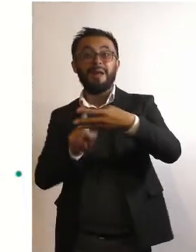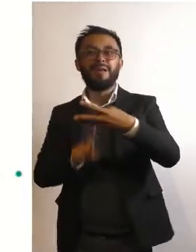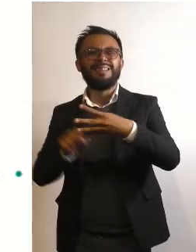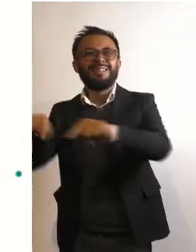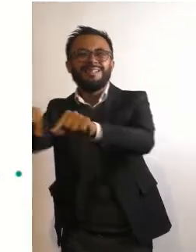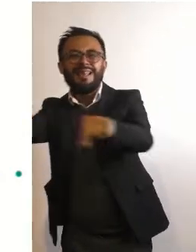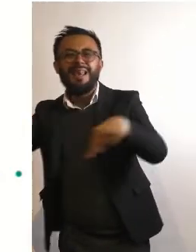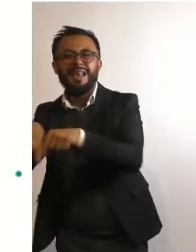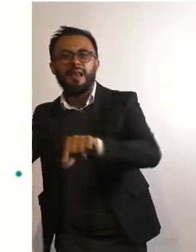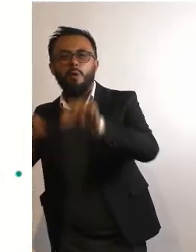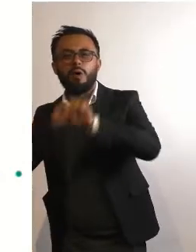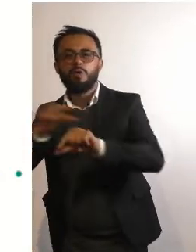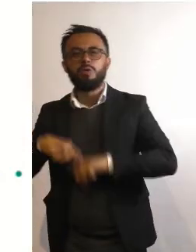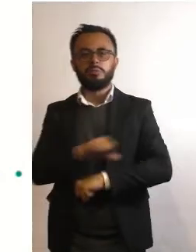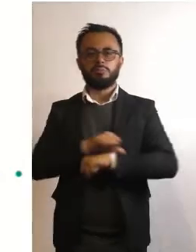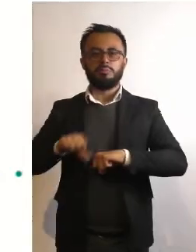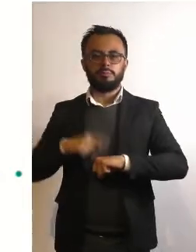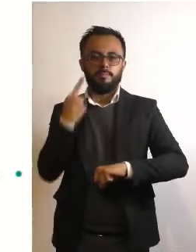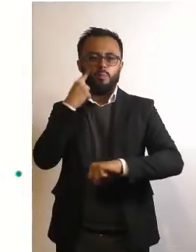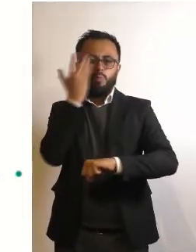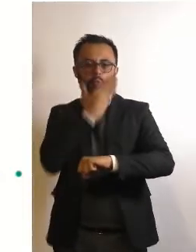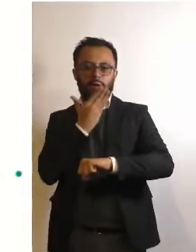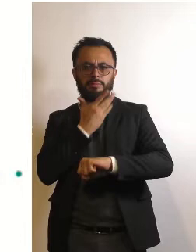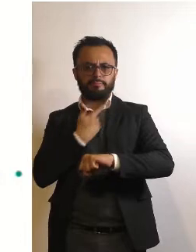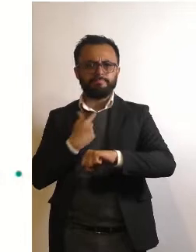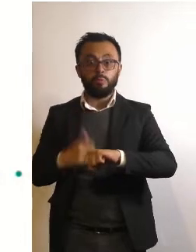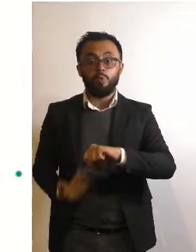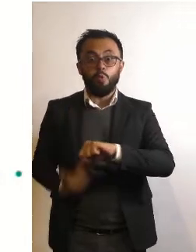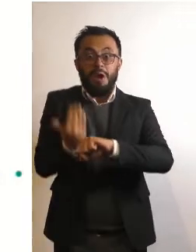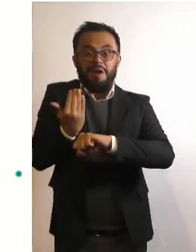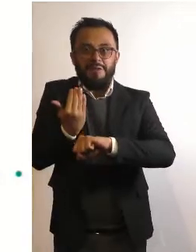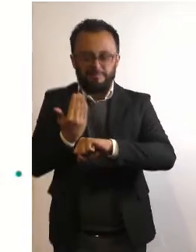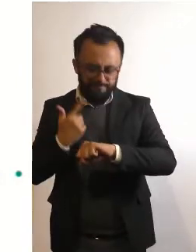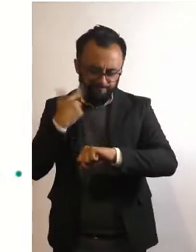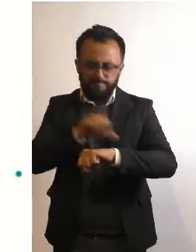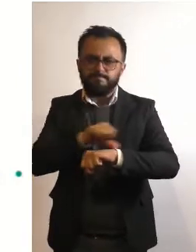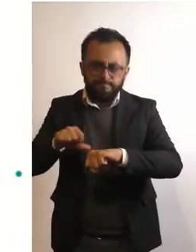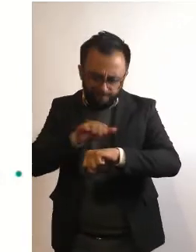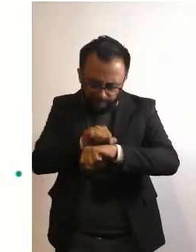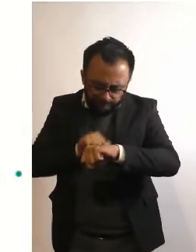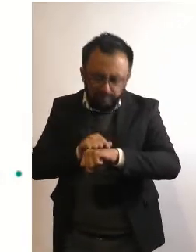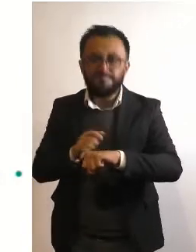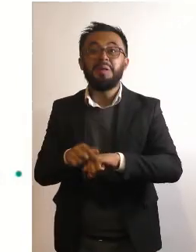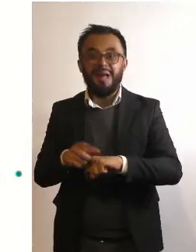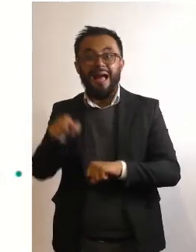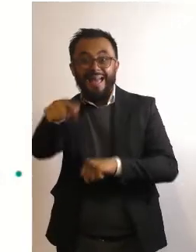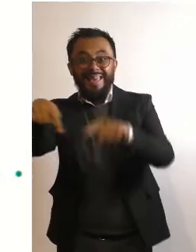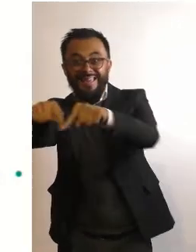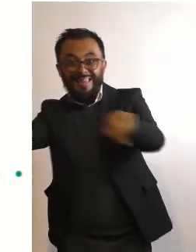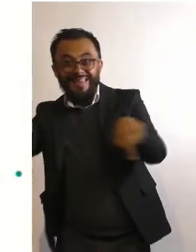experimental, de tal forma que podamos actualizar